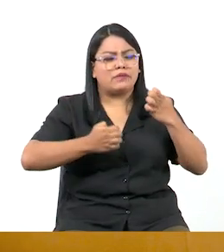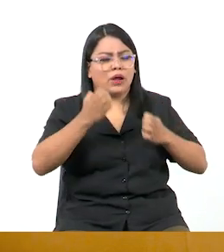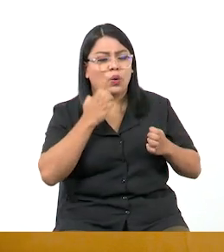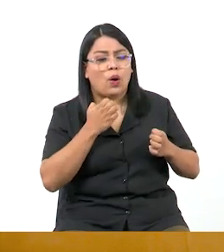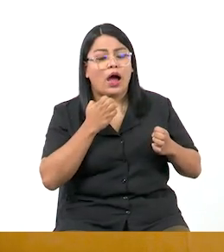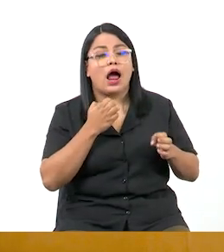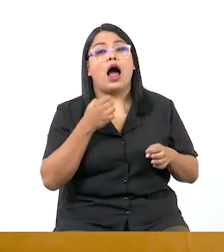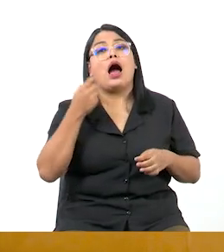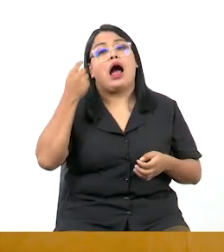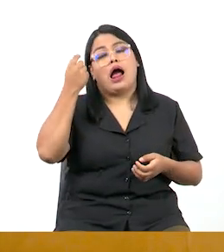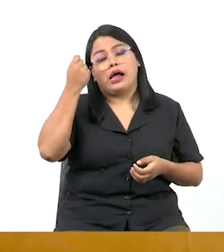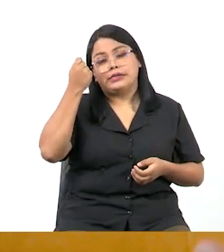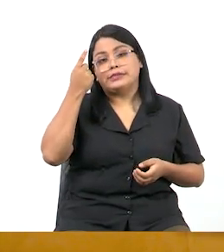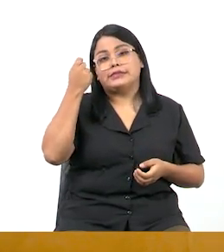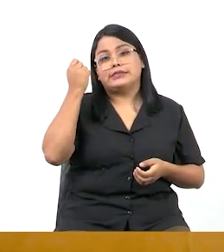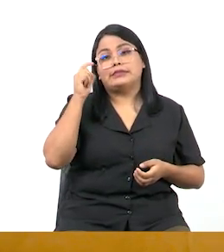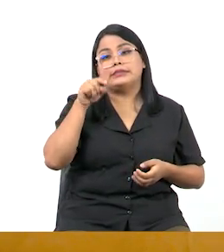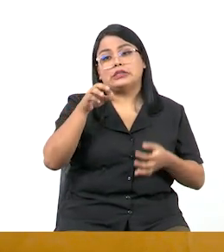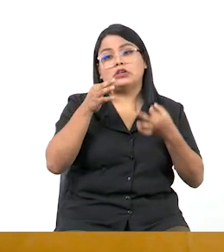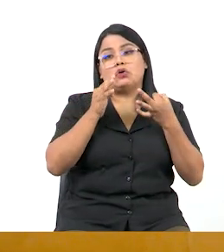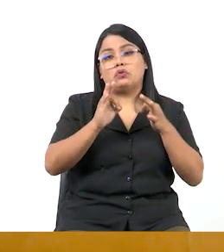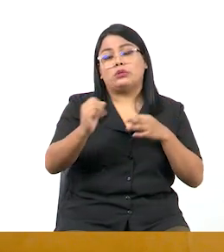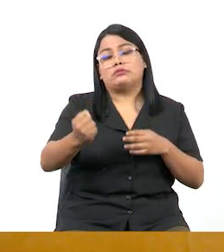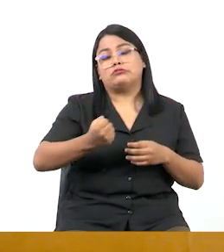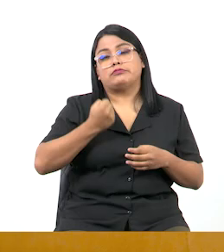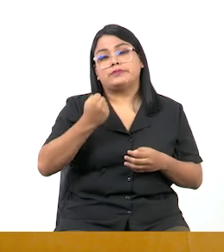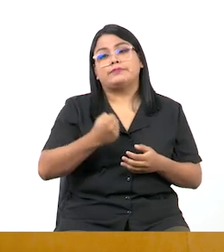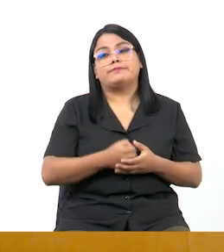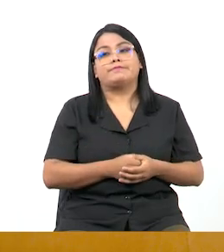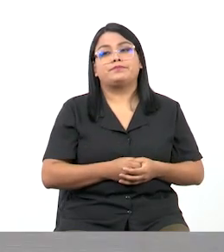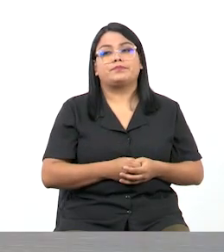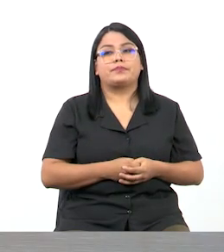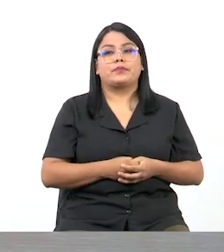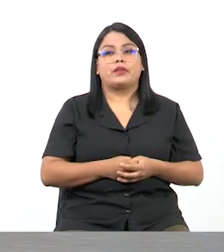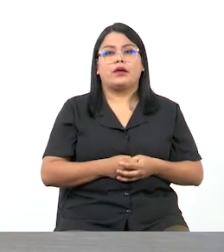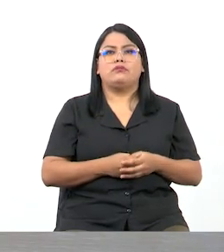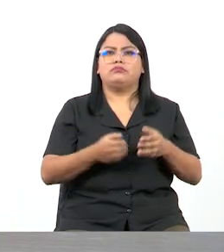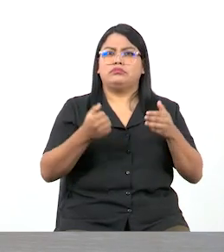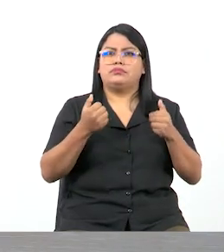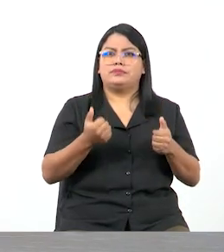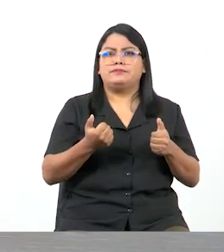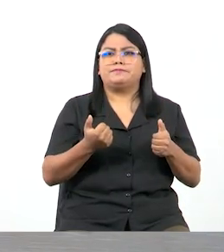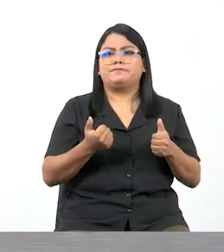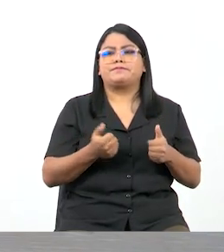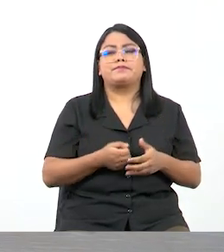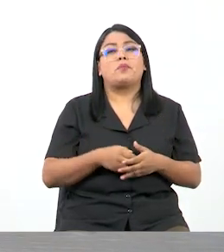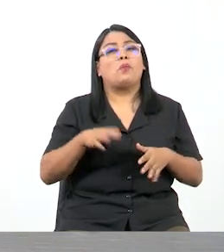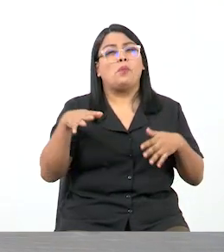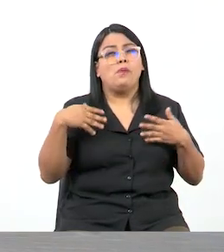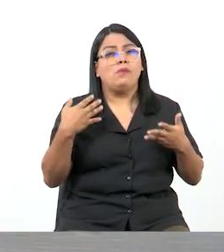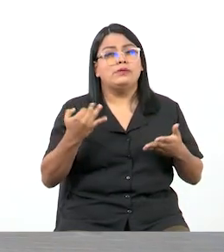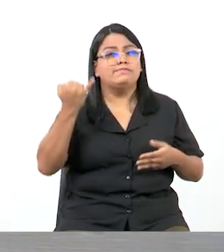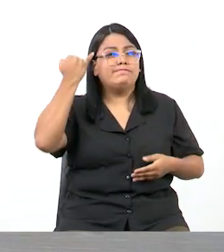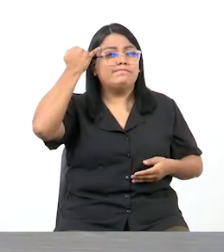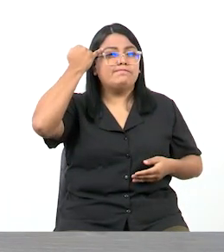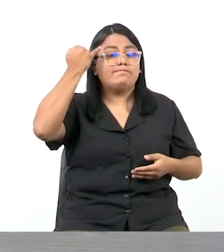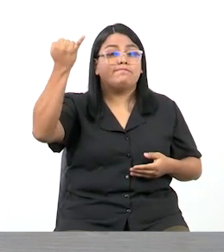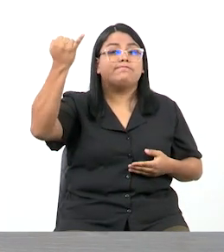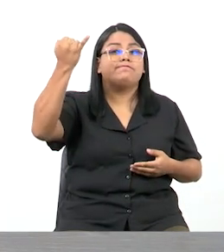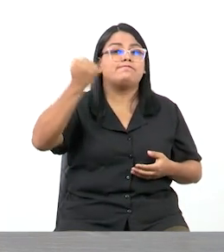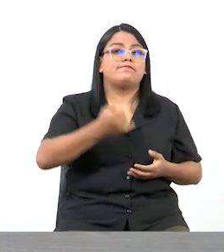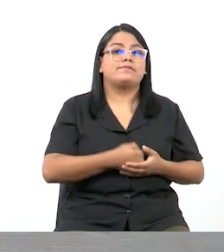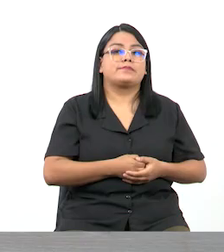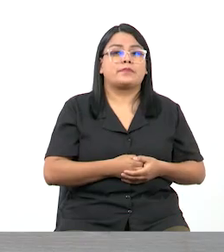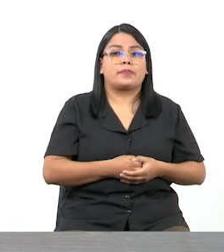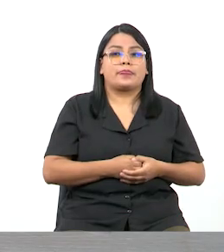con los siguientes criterios. Creo que de ahí lo más importante. Oliver, qué bueno que menciona esto, puesto que la idea es